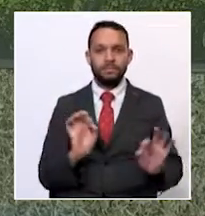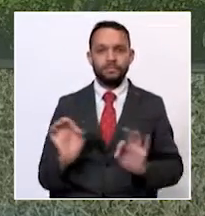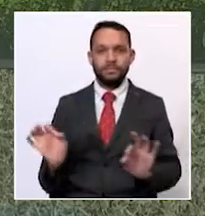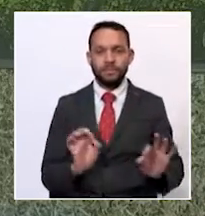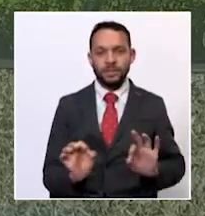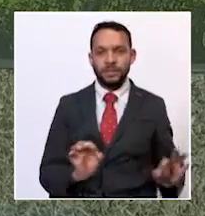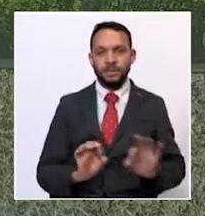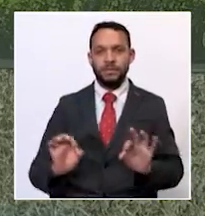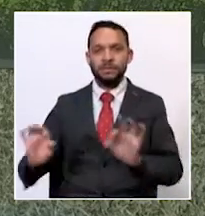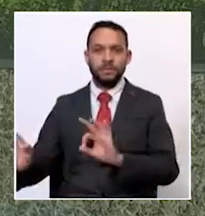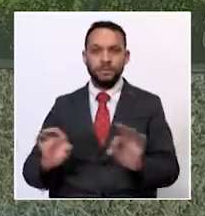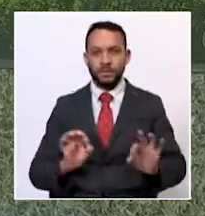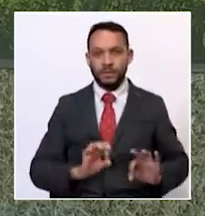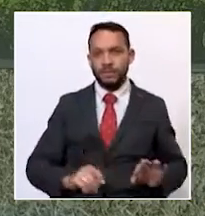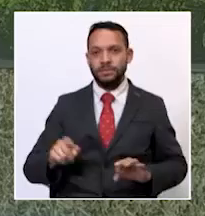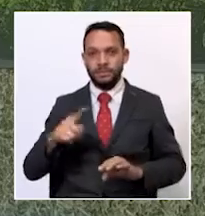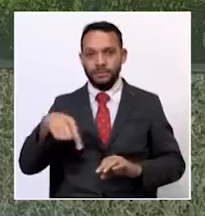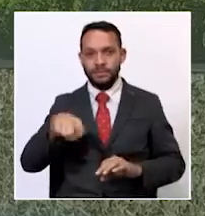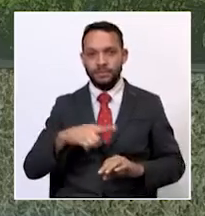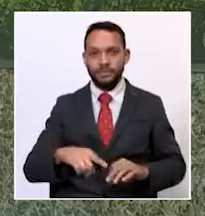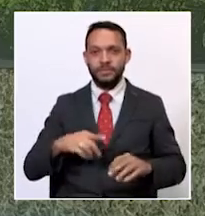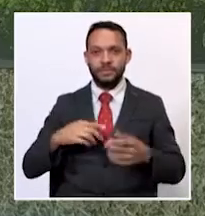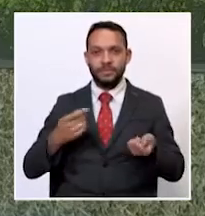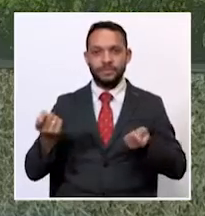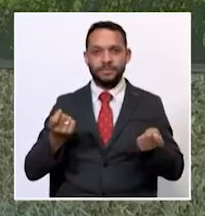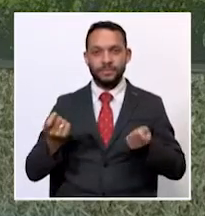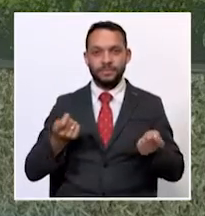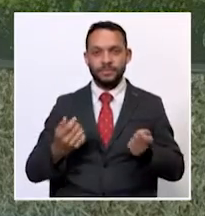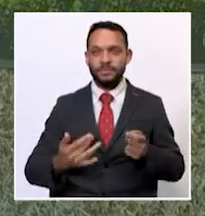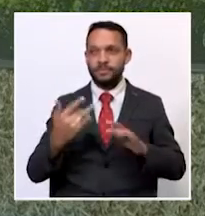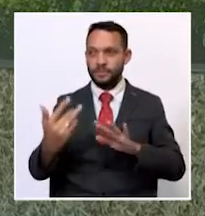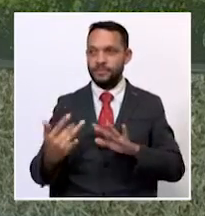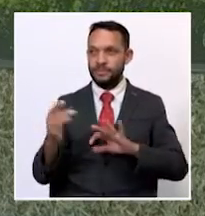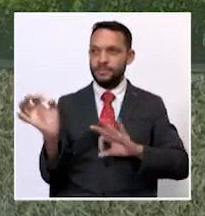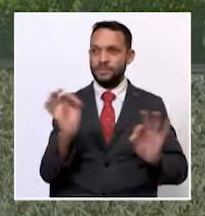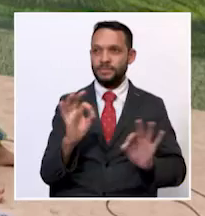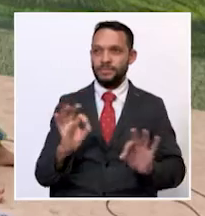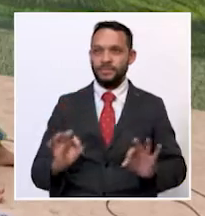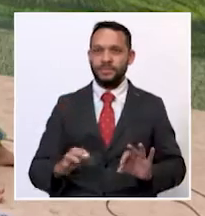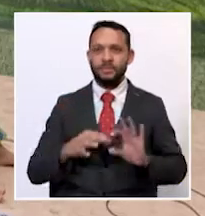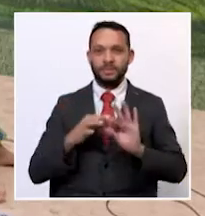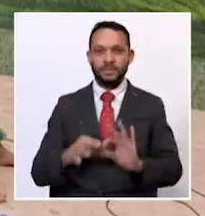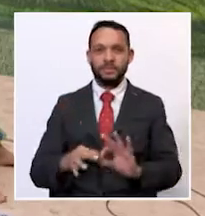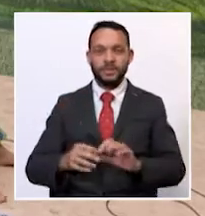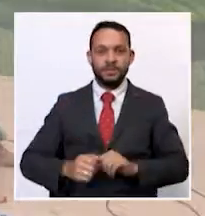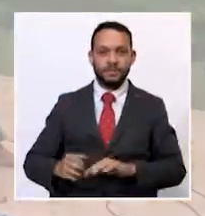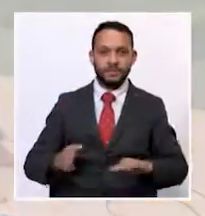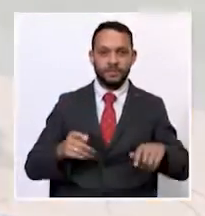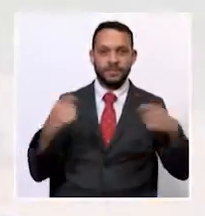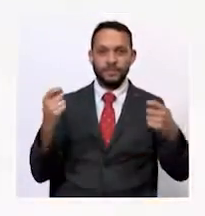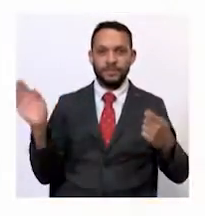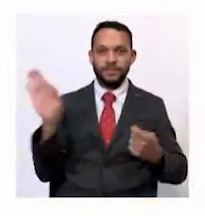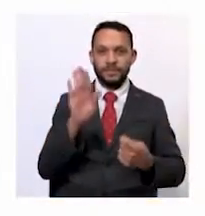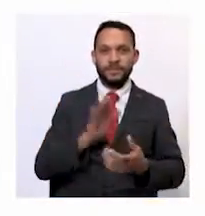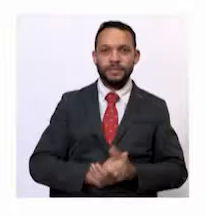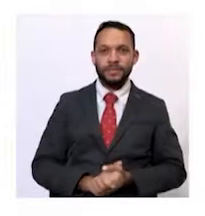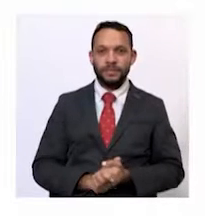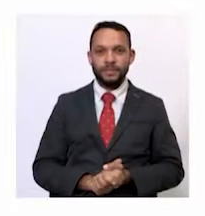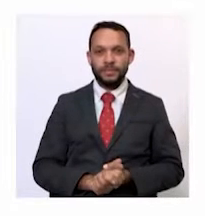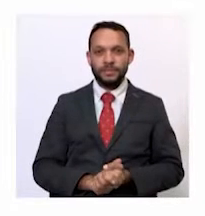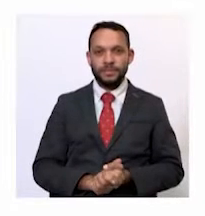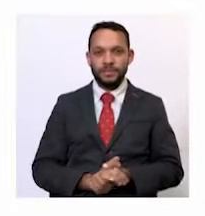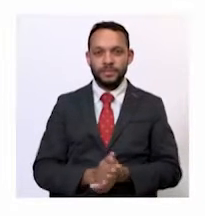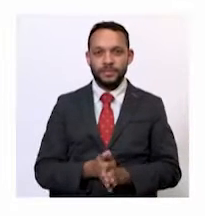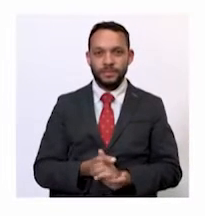para ayudar en los procesos de prevención con nuestra salud. Ya regresamos.